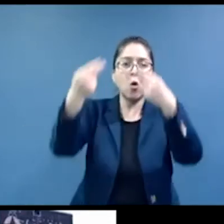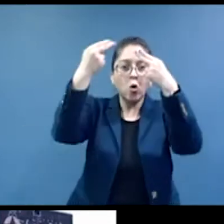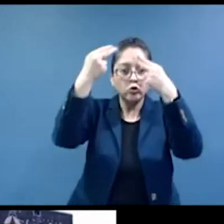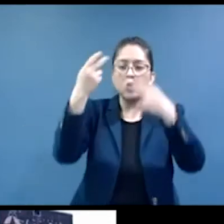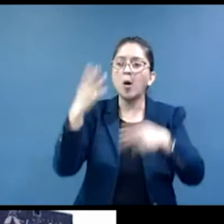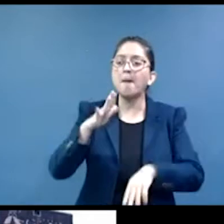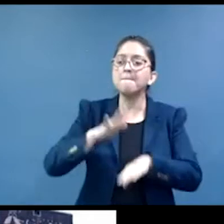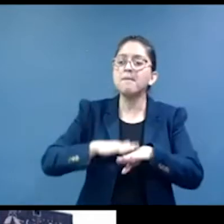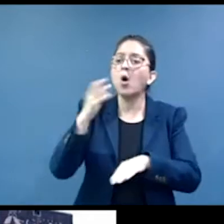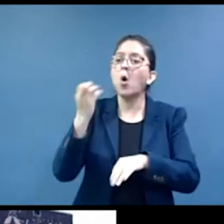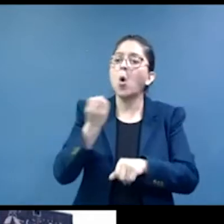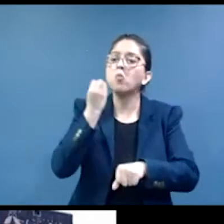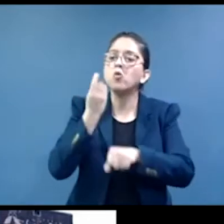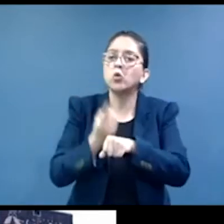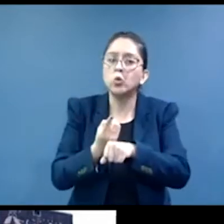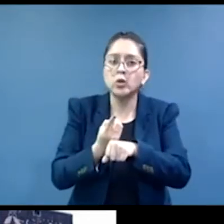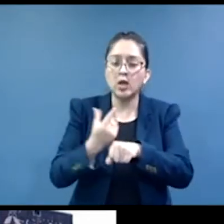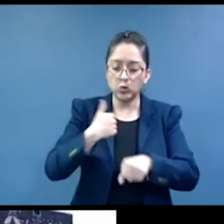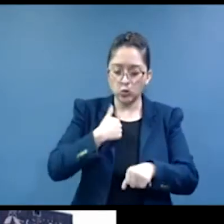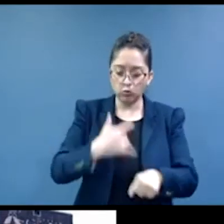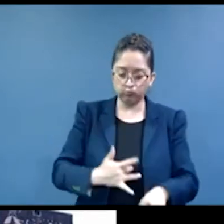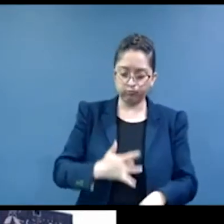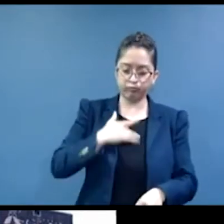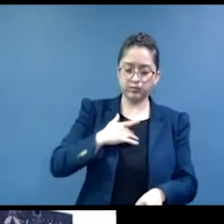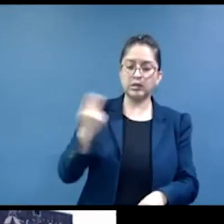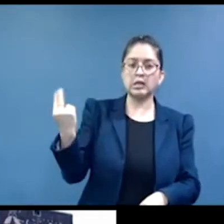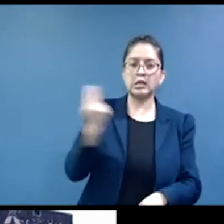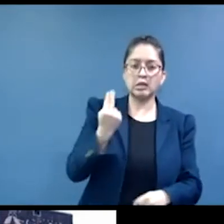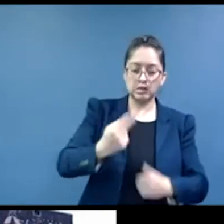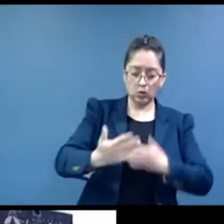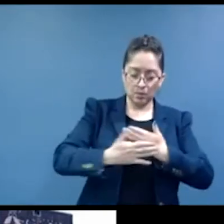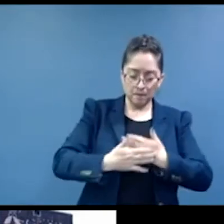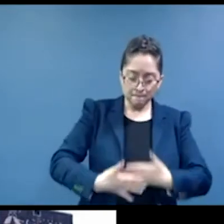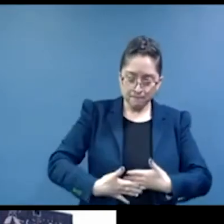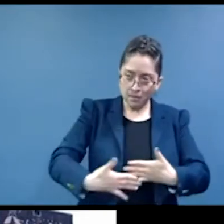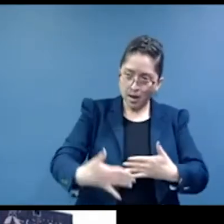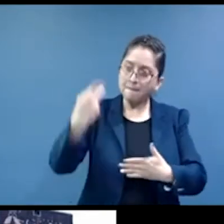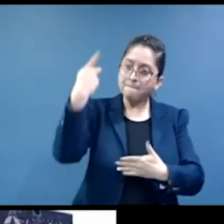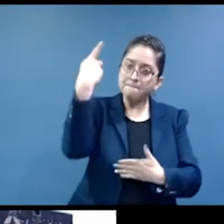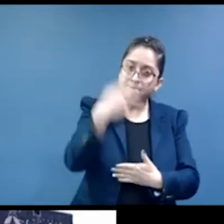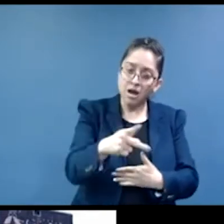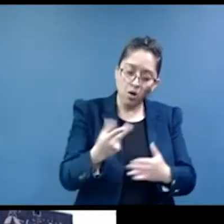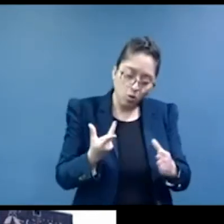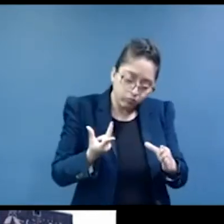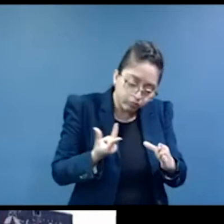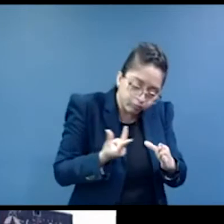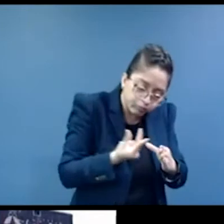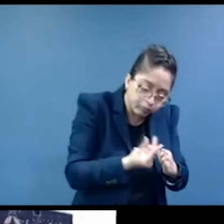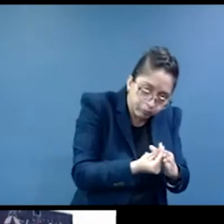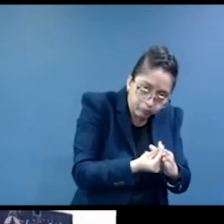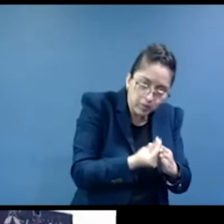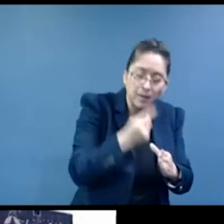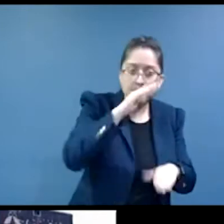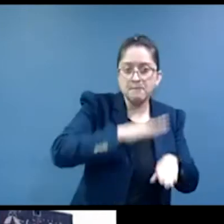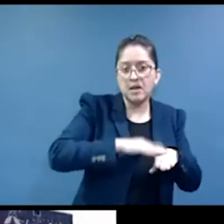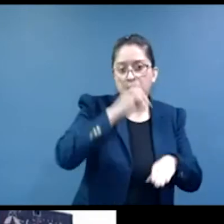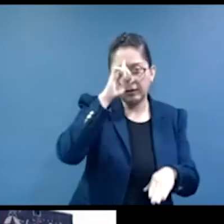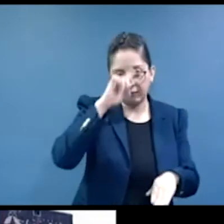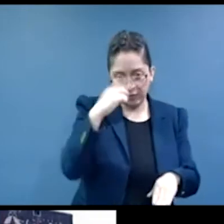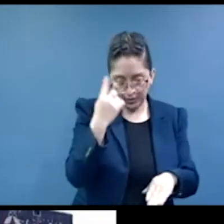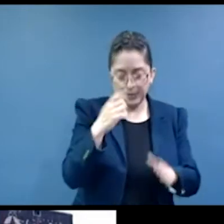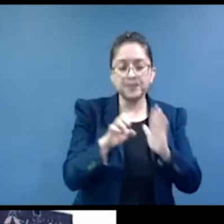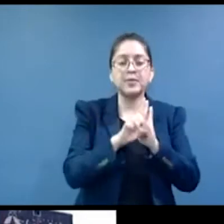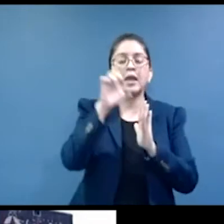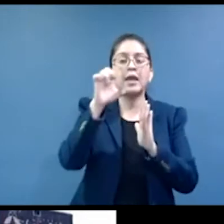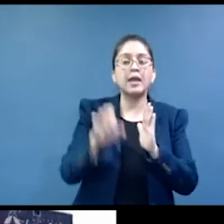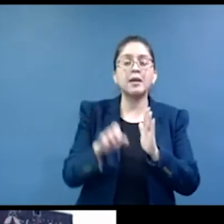de reproducción asistida. De manera concreta, el informe establece el caso del Centro Médico Nacional